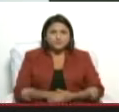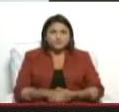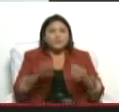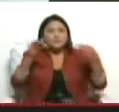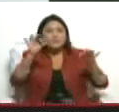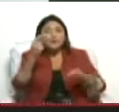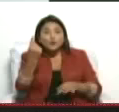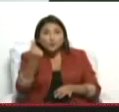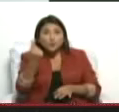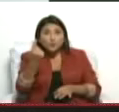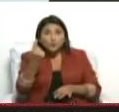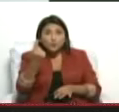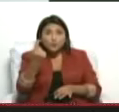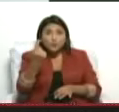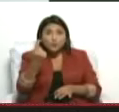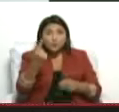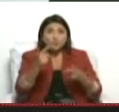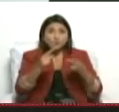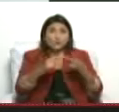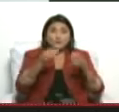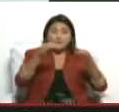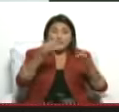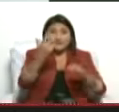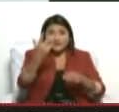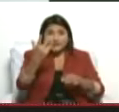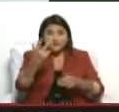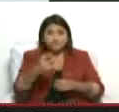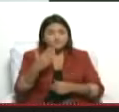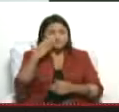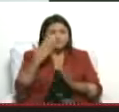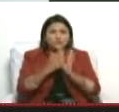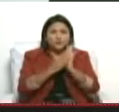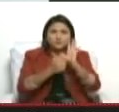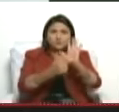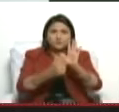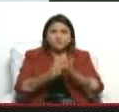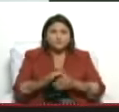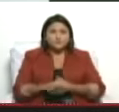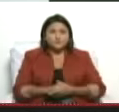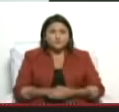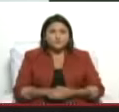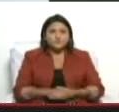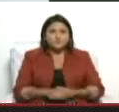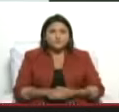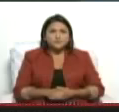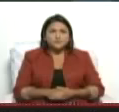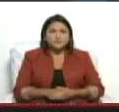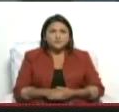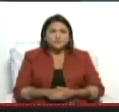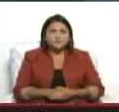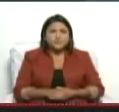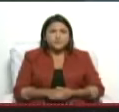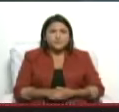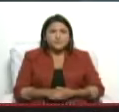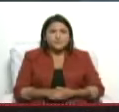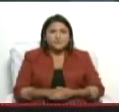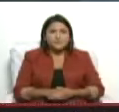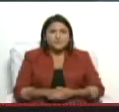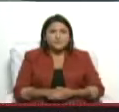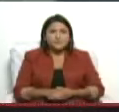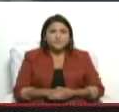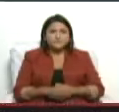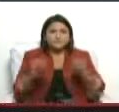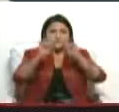1 está la página 3 por favor Podemos verla Está señalada